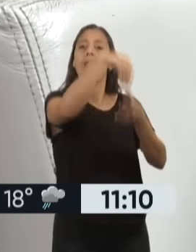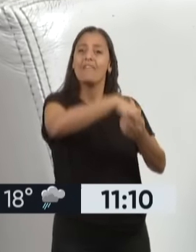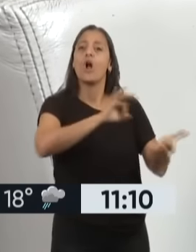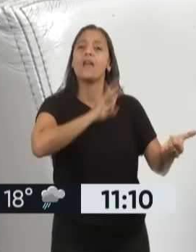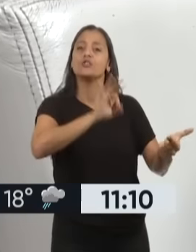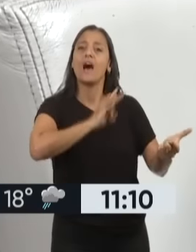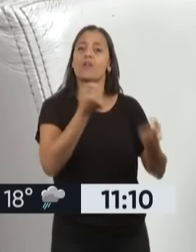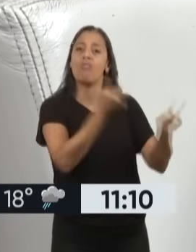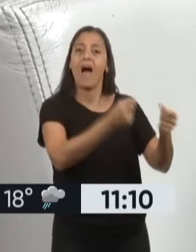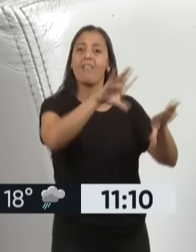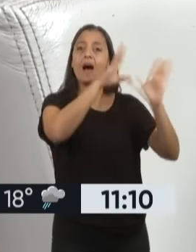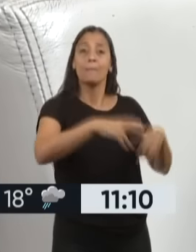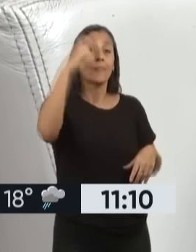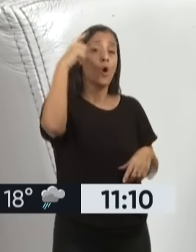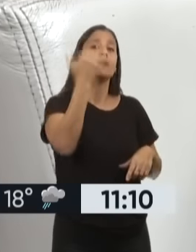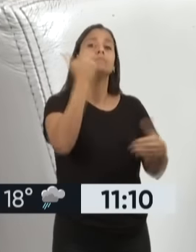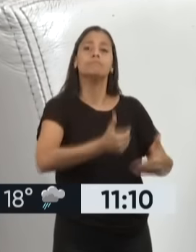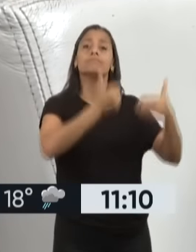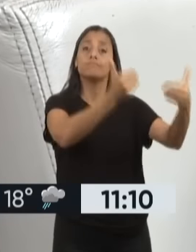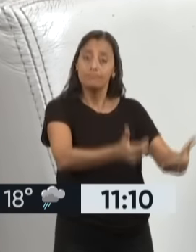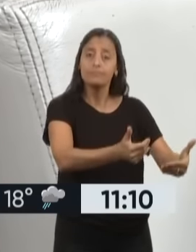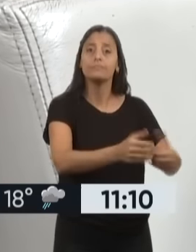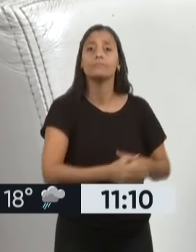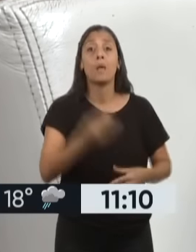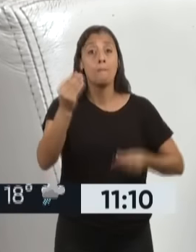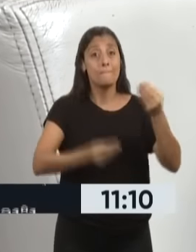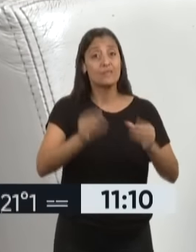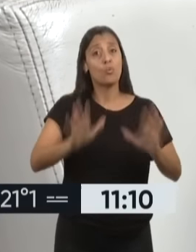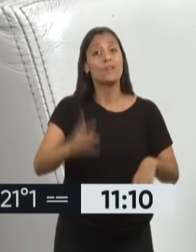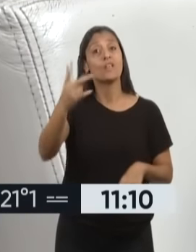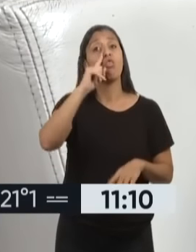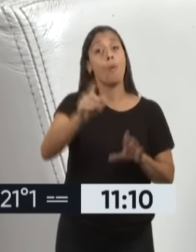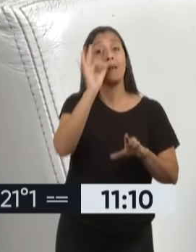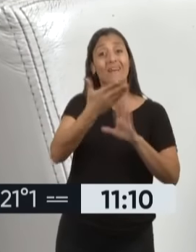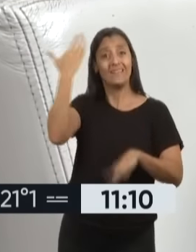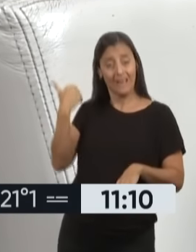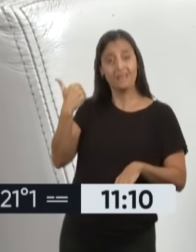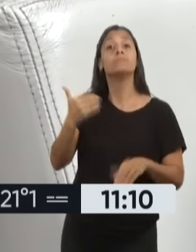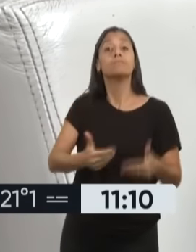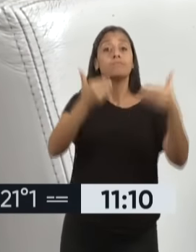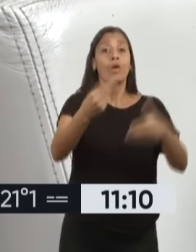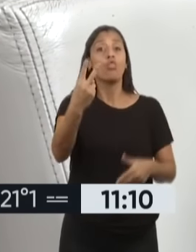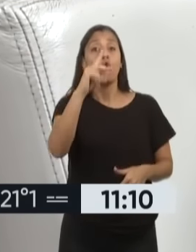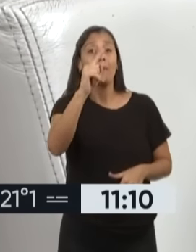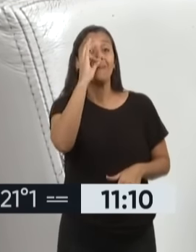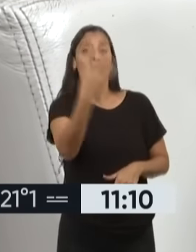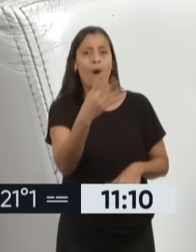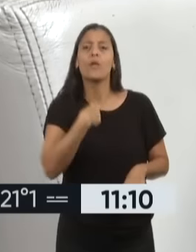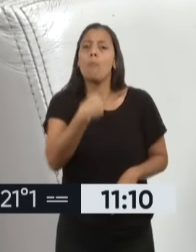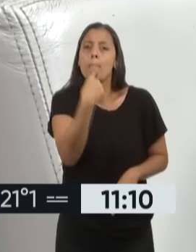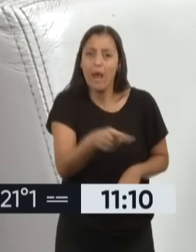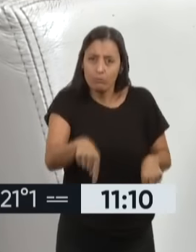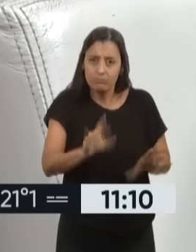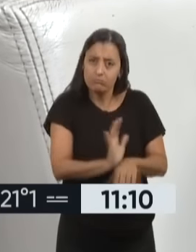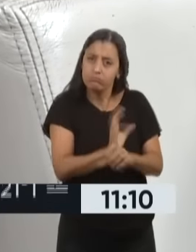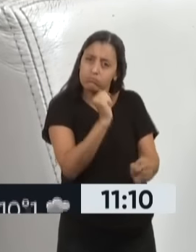años solamente fue prorrogado para se 2023 fue prorrogado en 2024 quería consultarte si se está trabajando